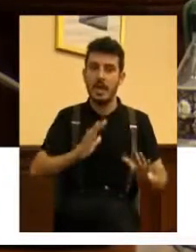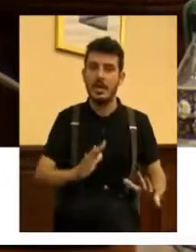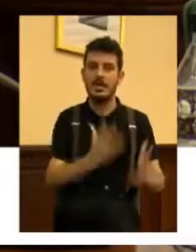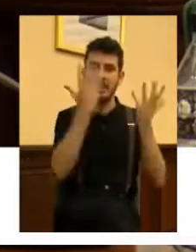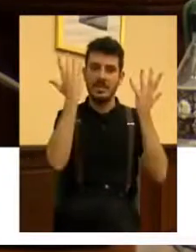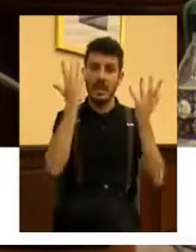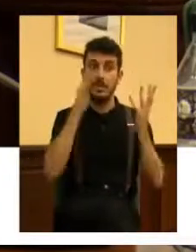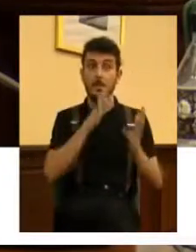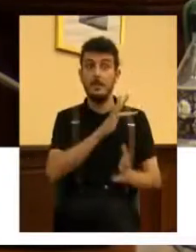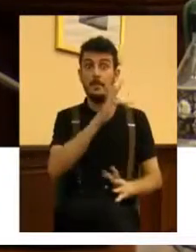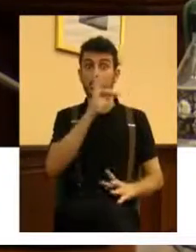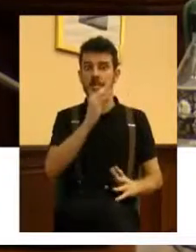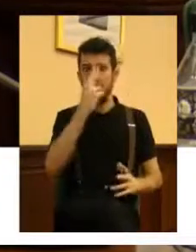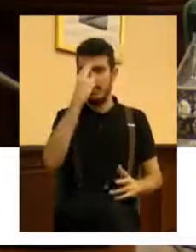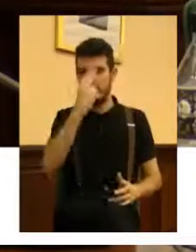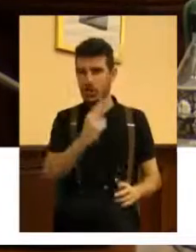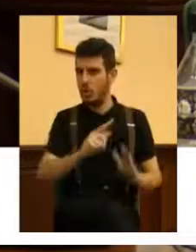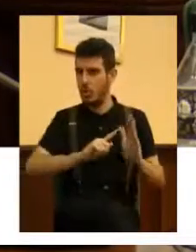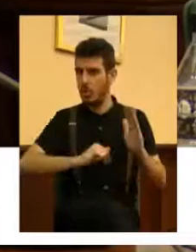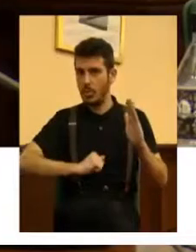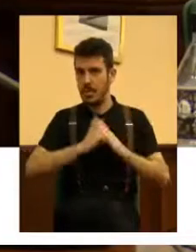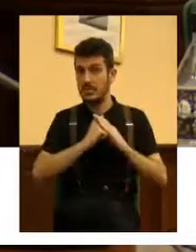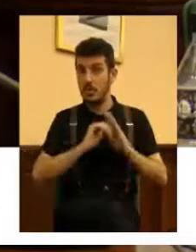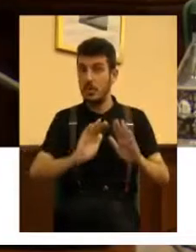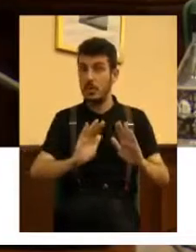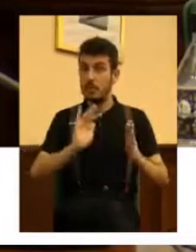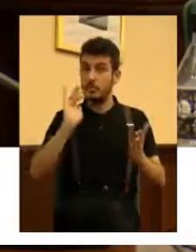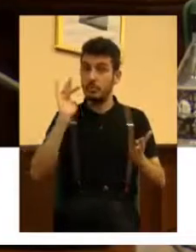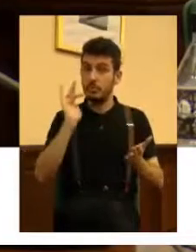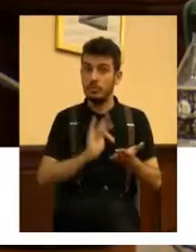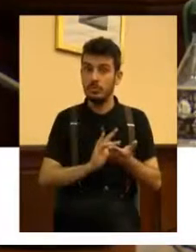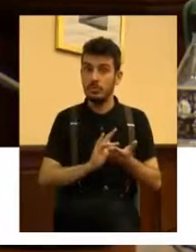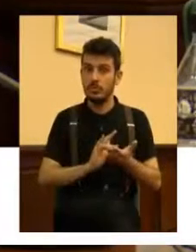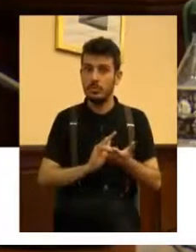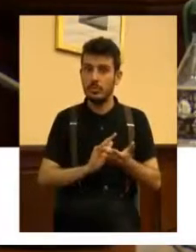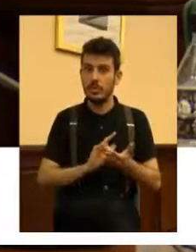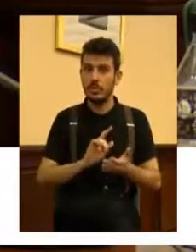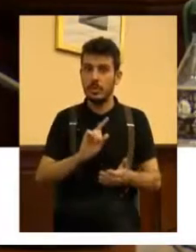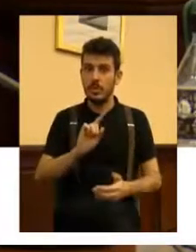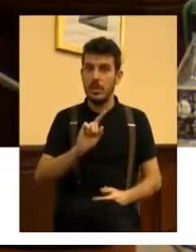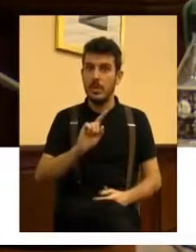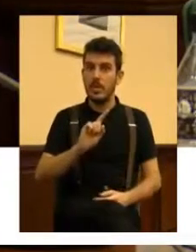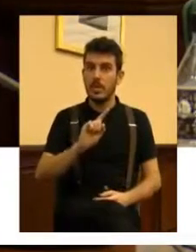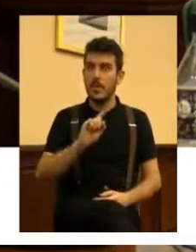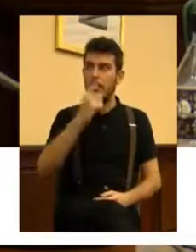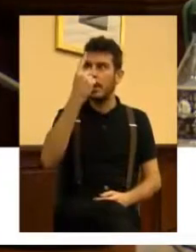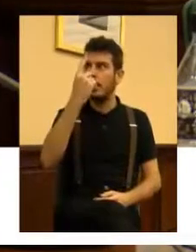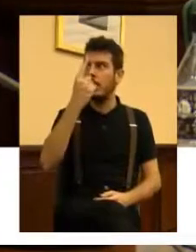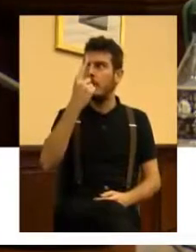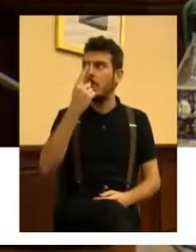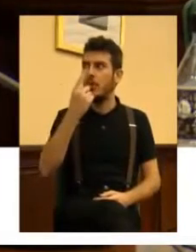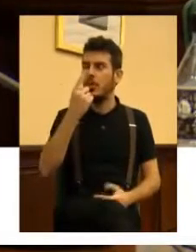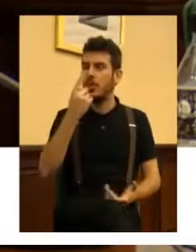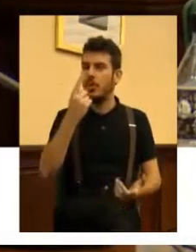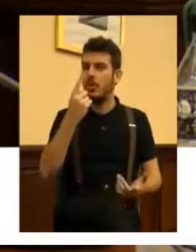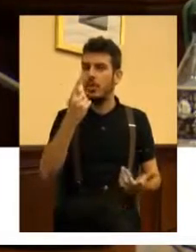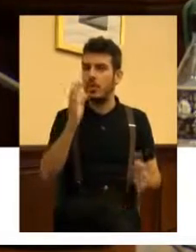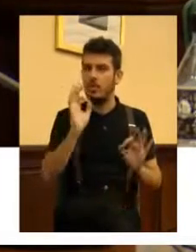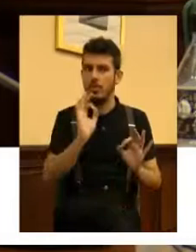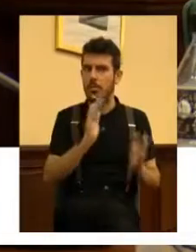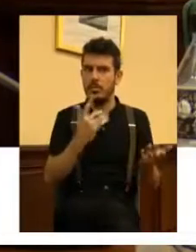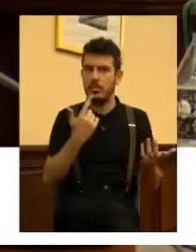además, con todo respeto, pero esto es de primero de John Maynard Keynes, de primero,